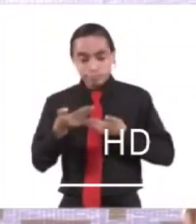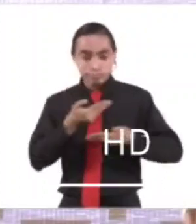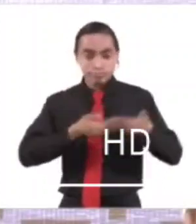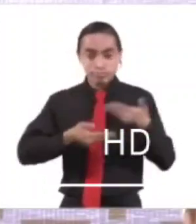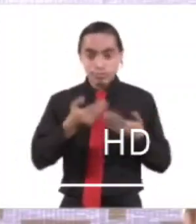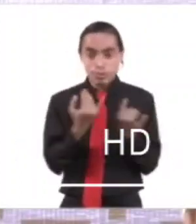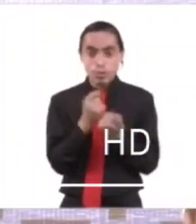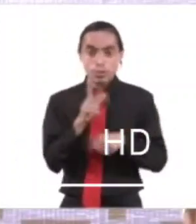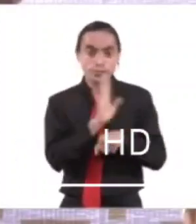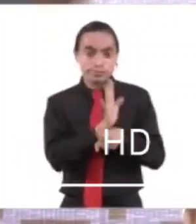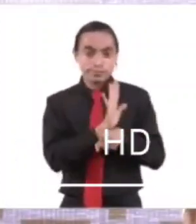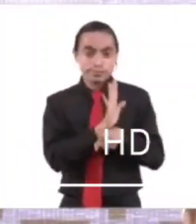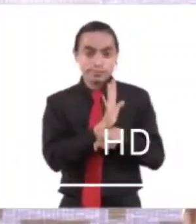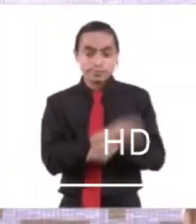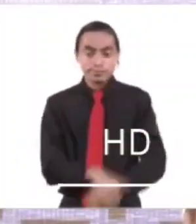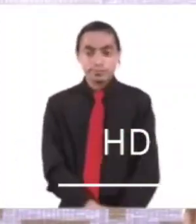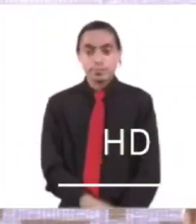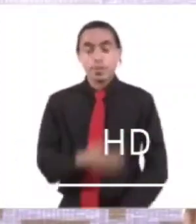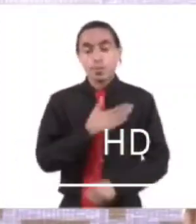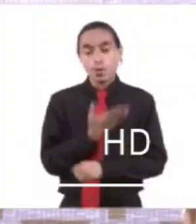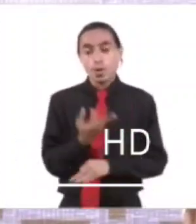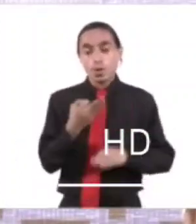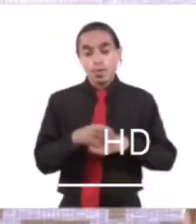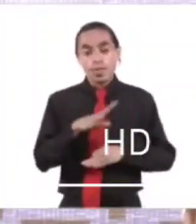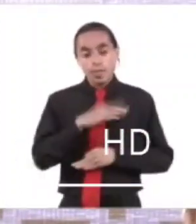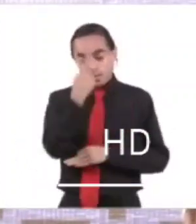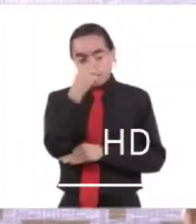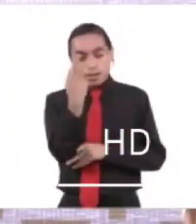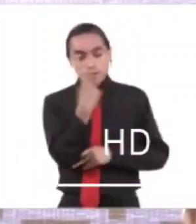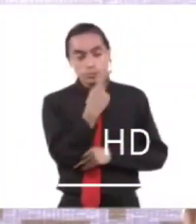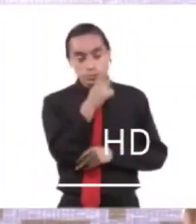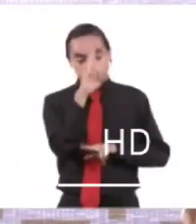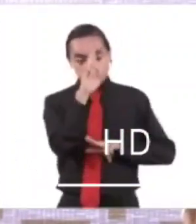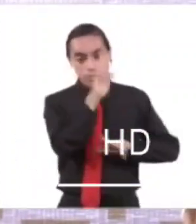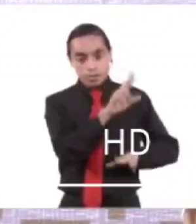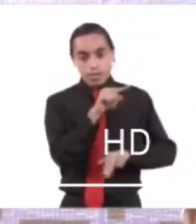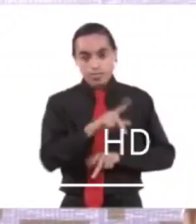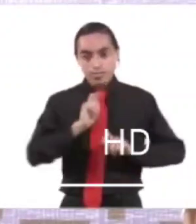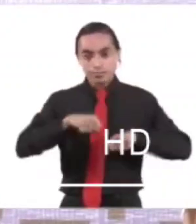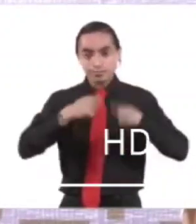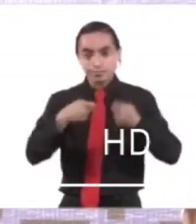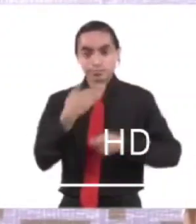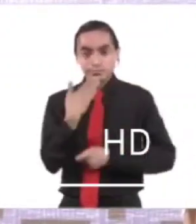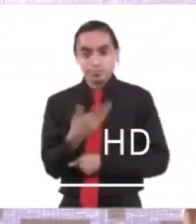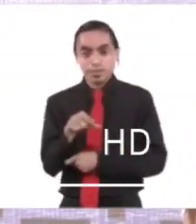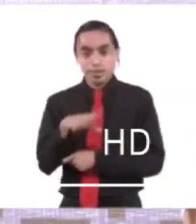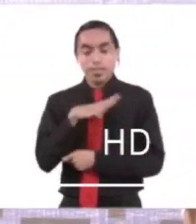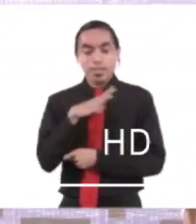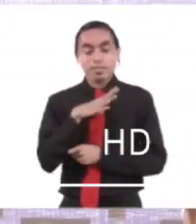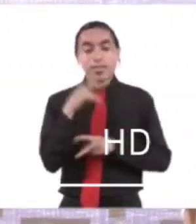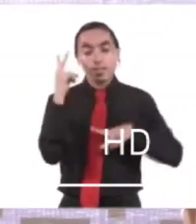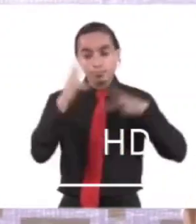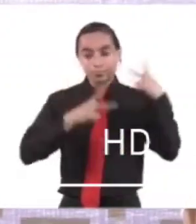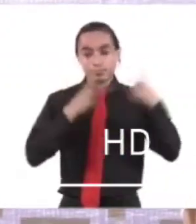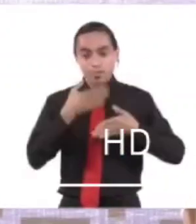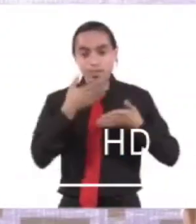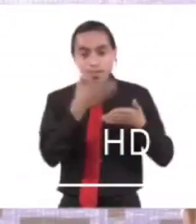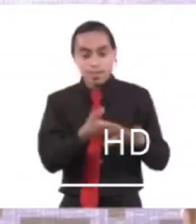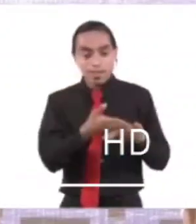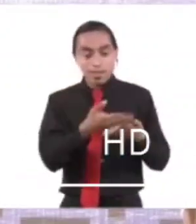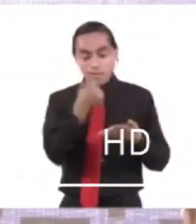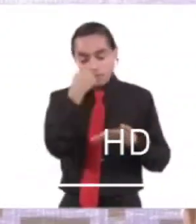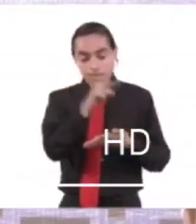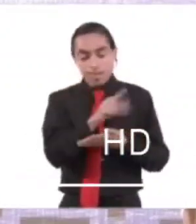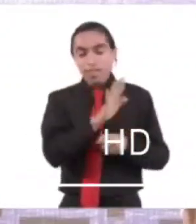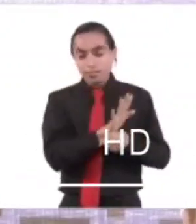Y entonces, pues aquí hará honor a esta tradición, y pues en esta visita a las